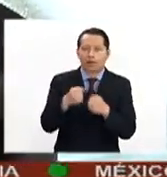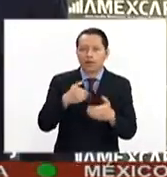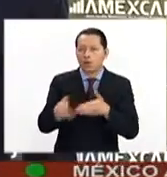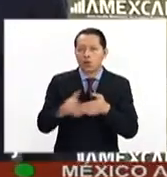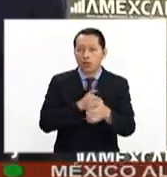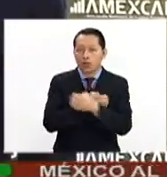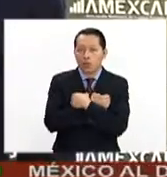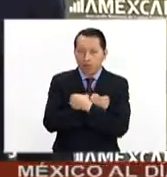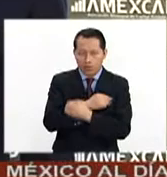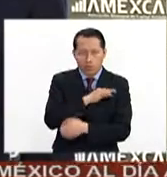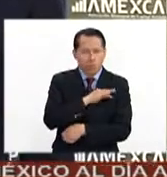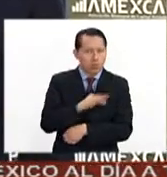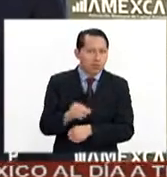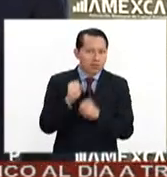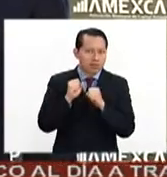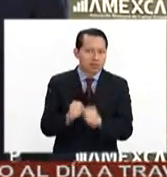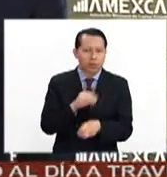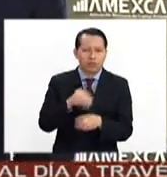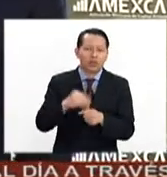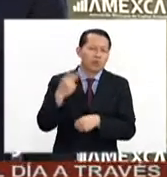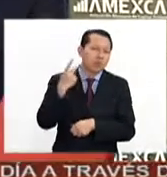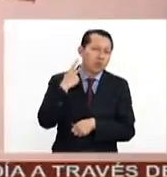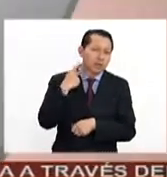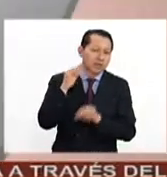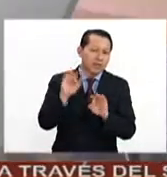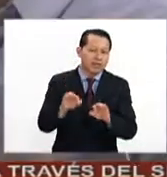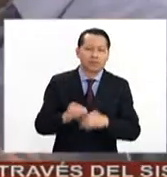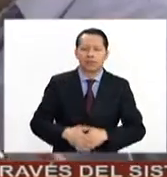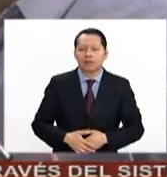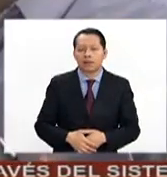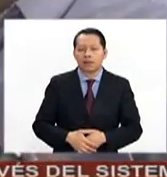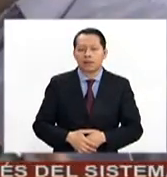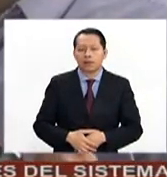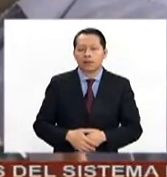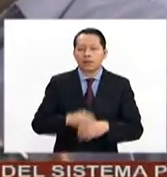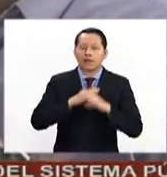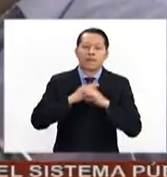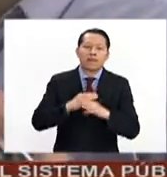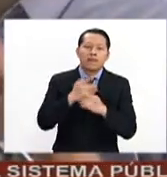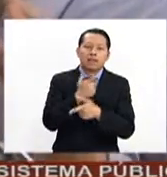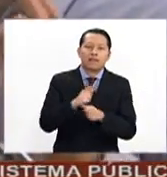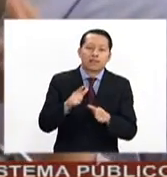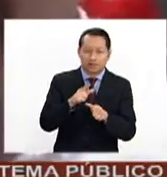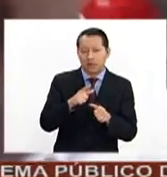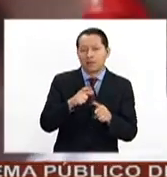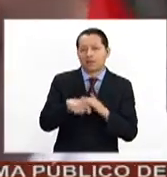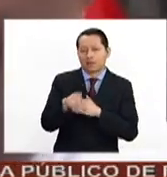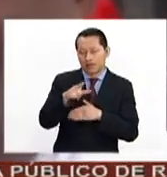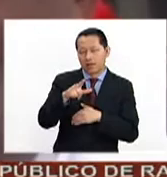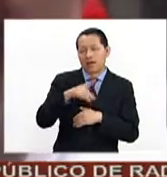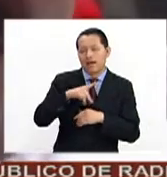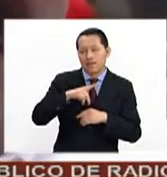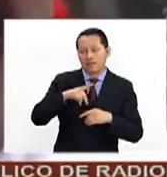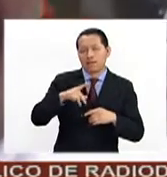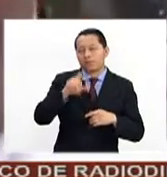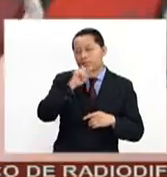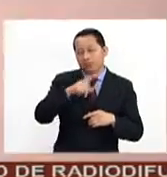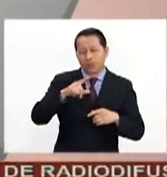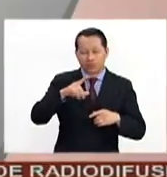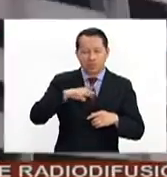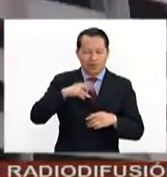educativo se va a consolidar como política de Estado. Niegan libertad bajo fianza al fiscal de Nayarit, Edgar